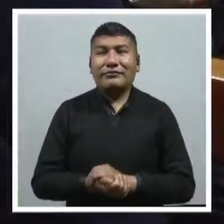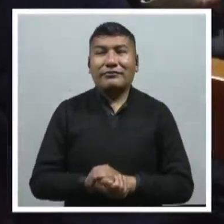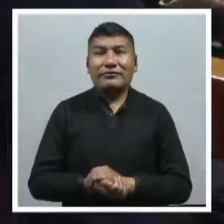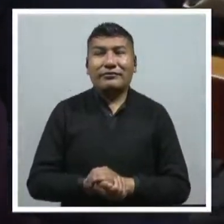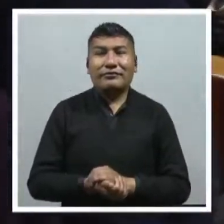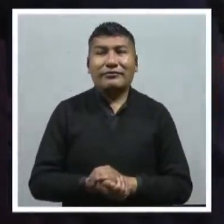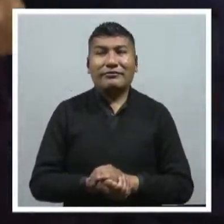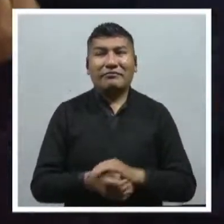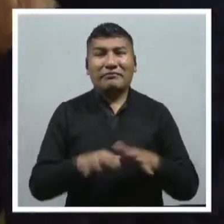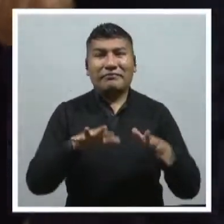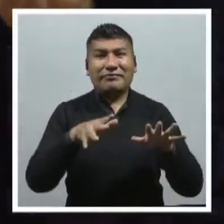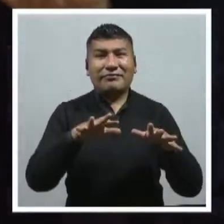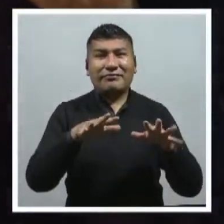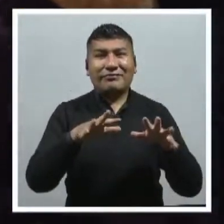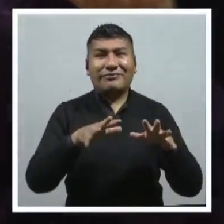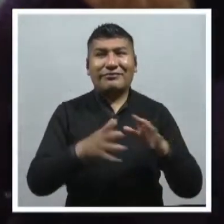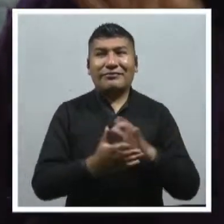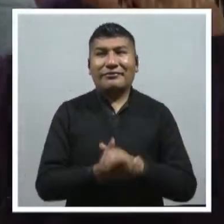Medio,